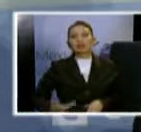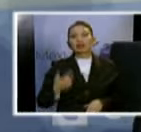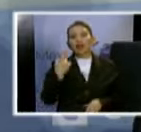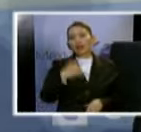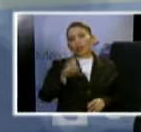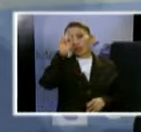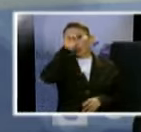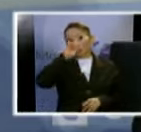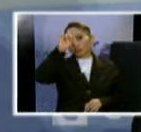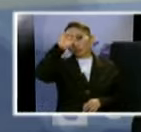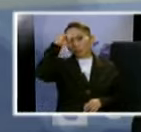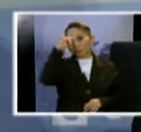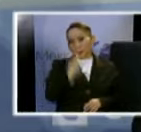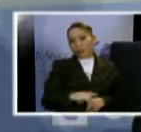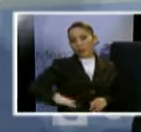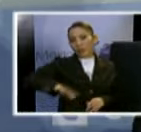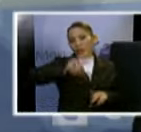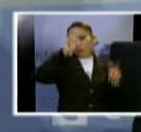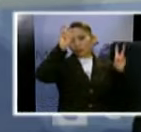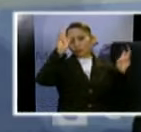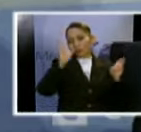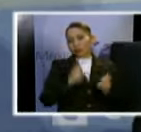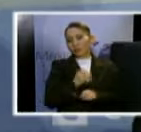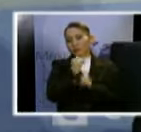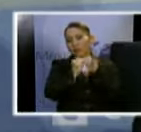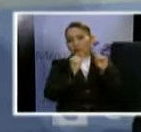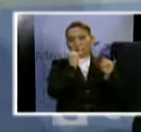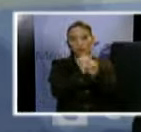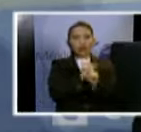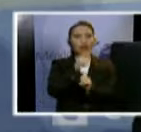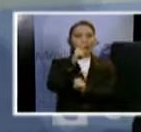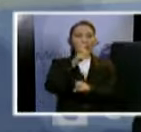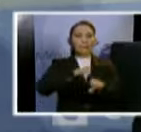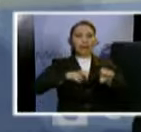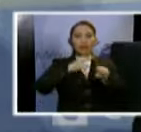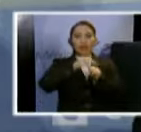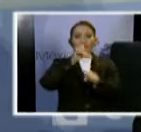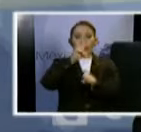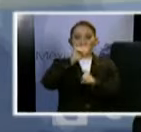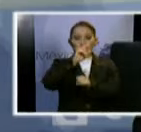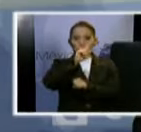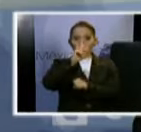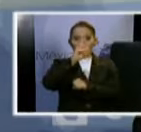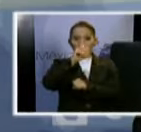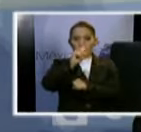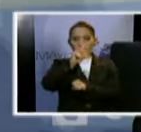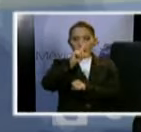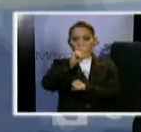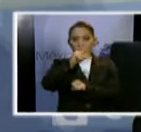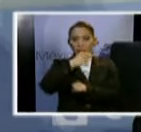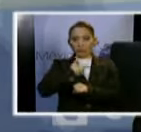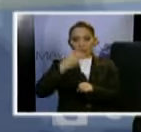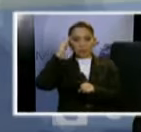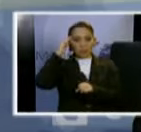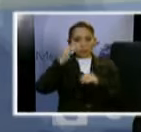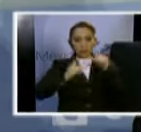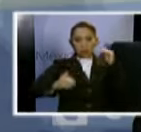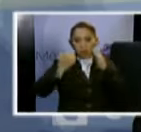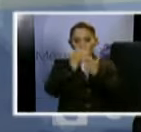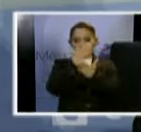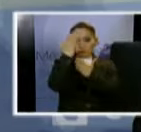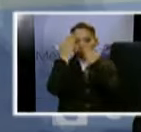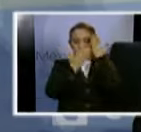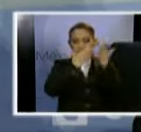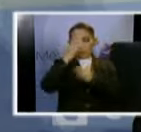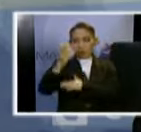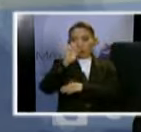vicepresidente del Consejo Mexicano de Asuntos Internacionales. El embajador Francisco Suárez Dávila cuenta con una maestría en Economía por la